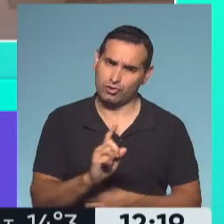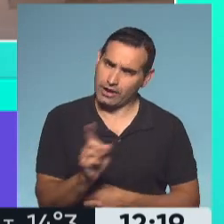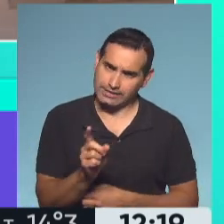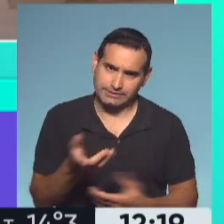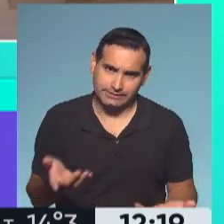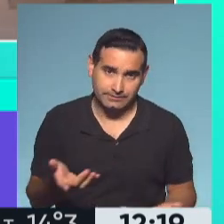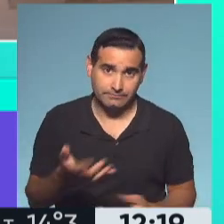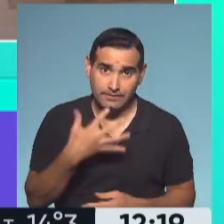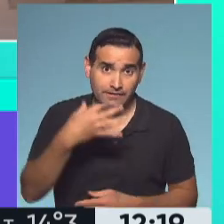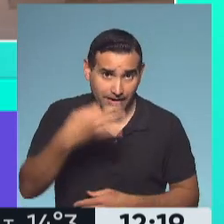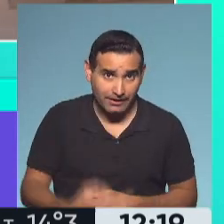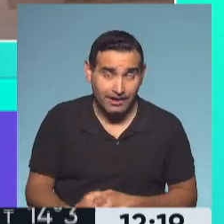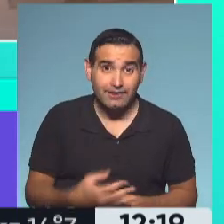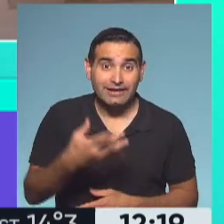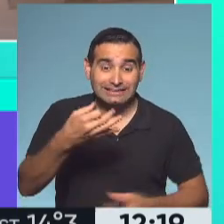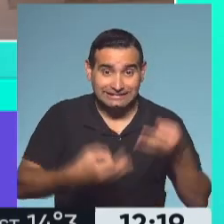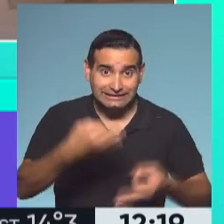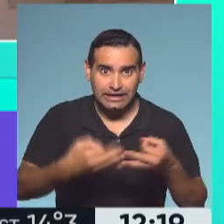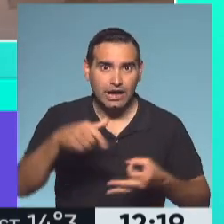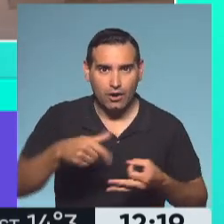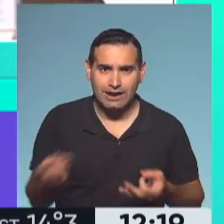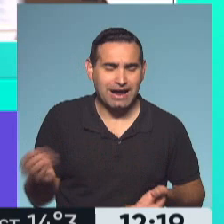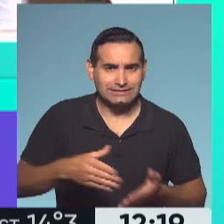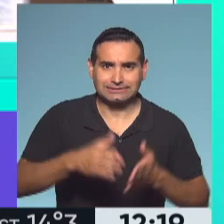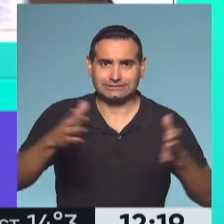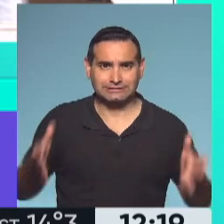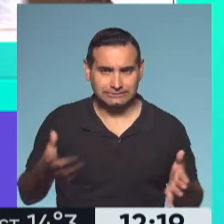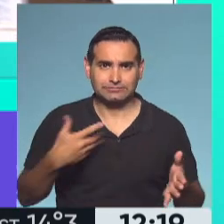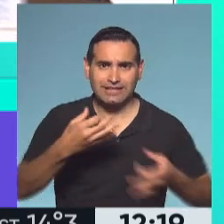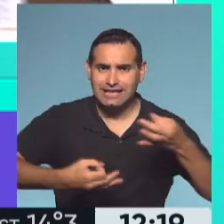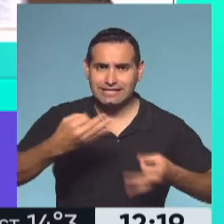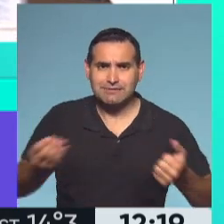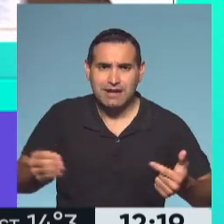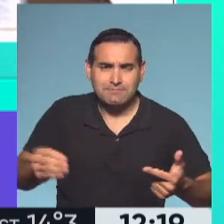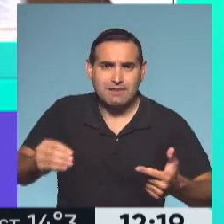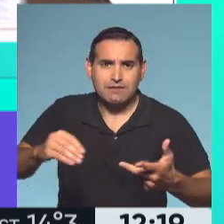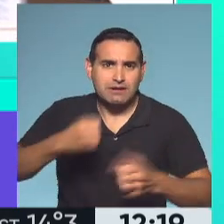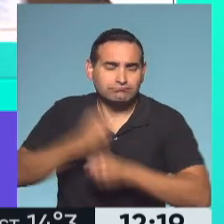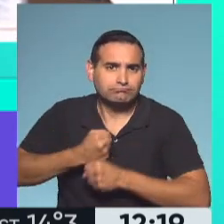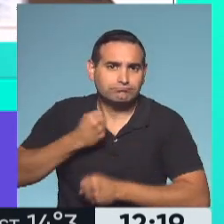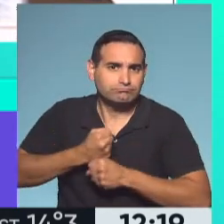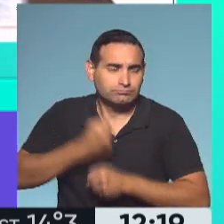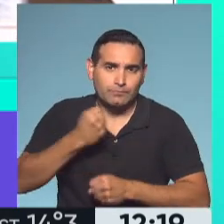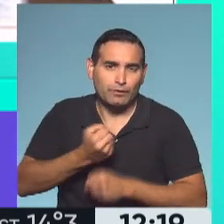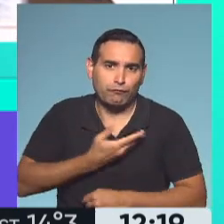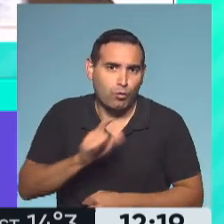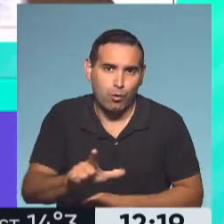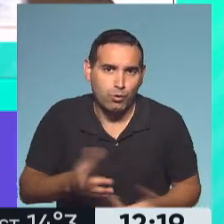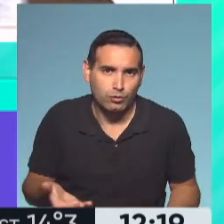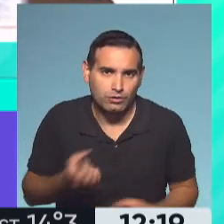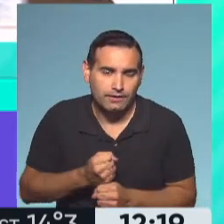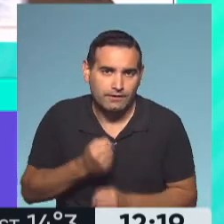la realidad es que la capacidad de testeo se ha ampliado enormemente y se trabaja como a full, digamos,